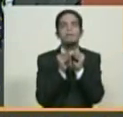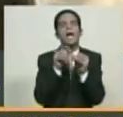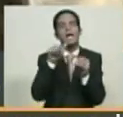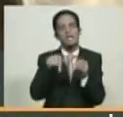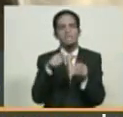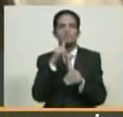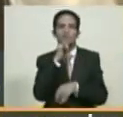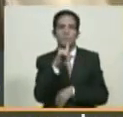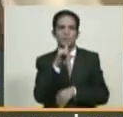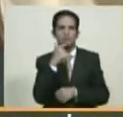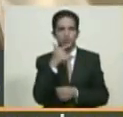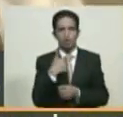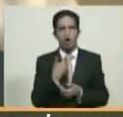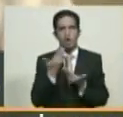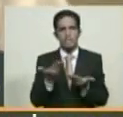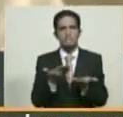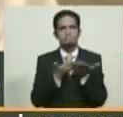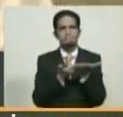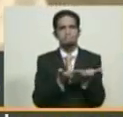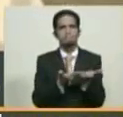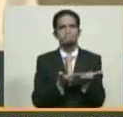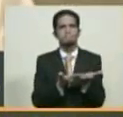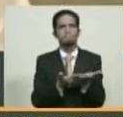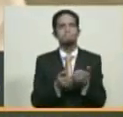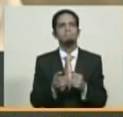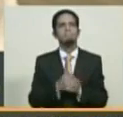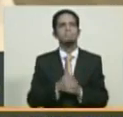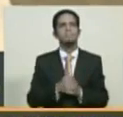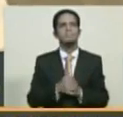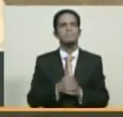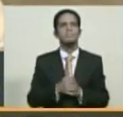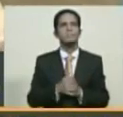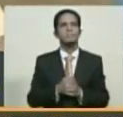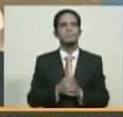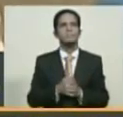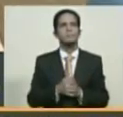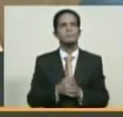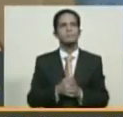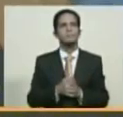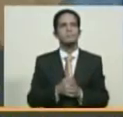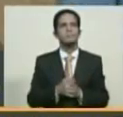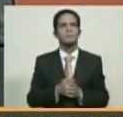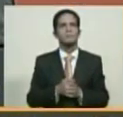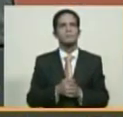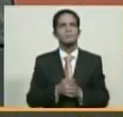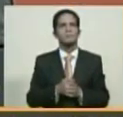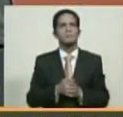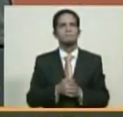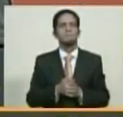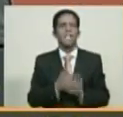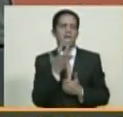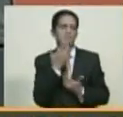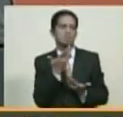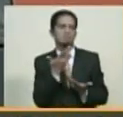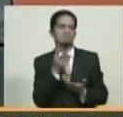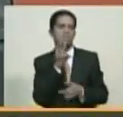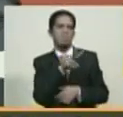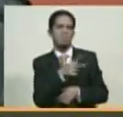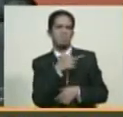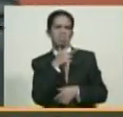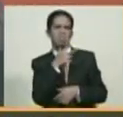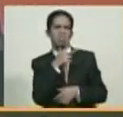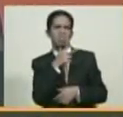ustedes con la frase de que si no fuera tan trágico sería cómico? Es tal